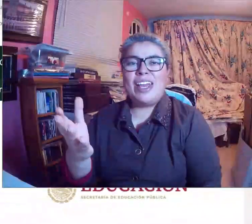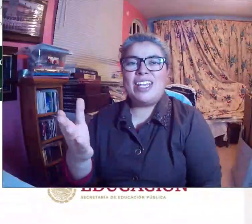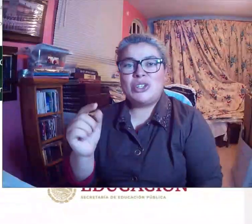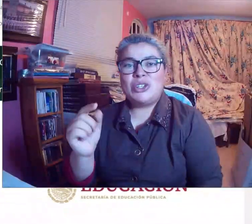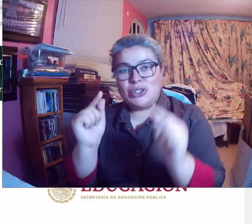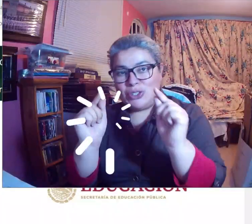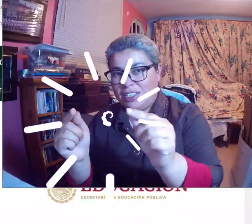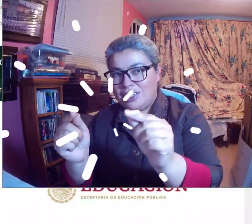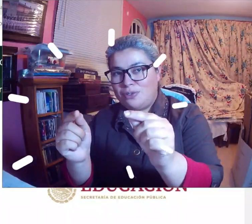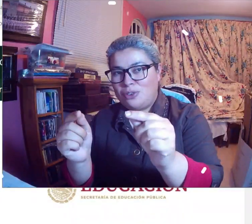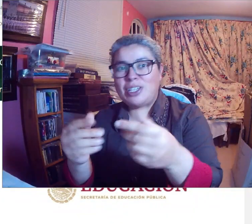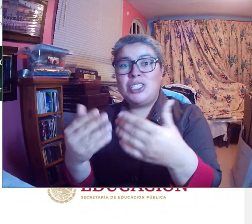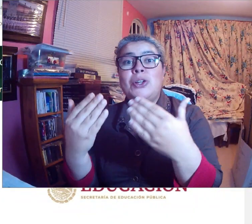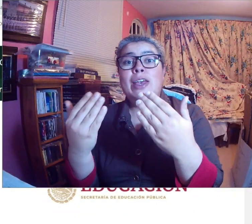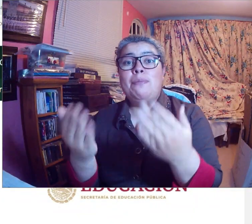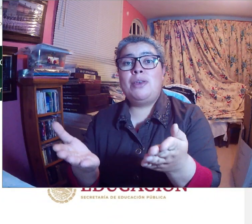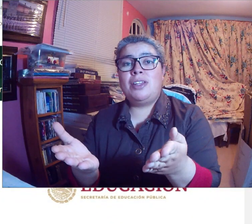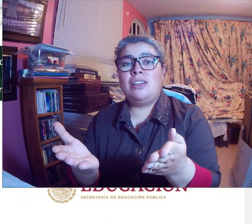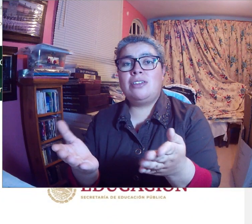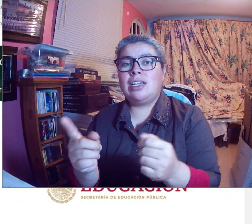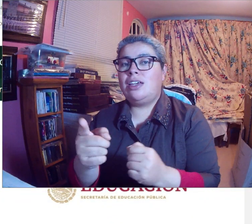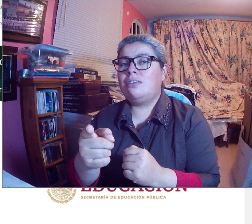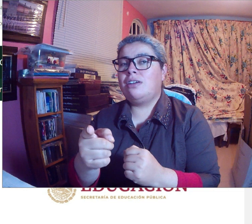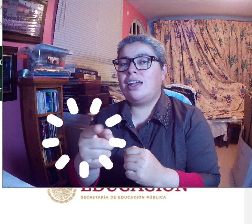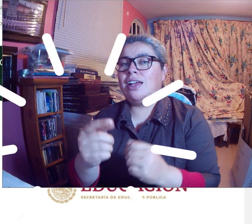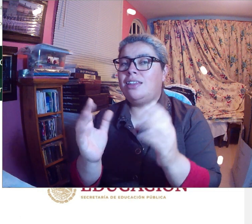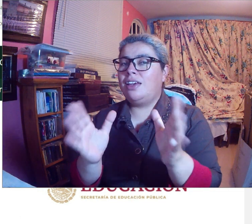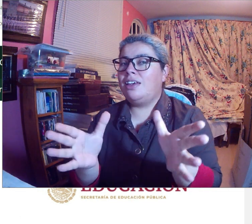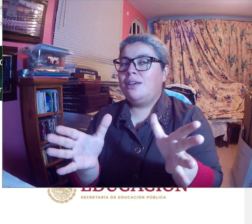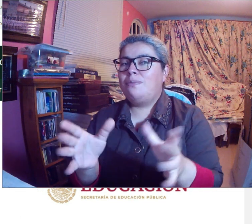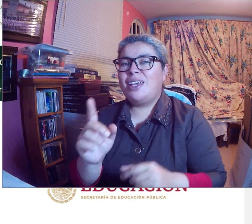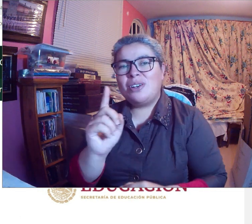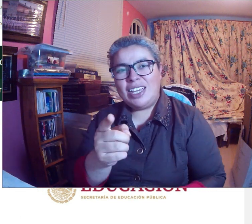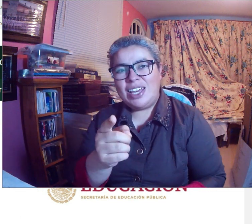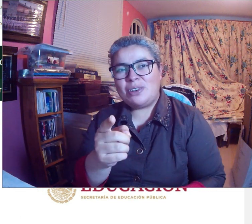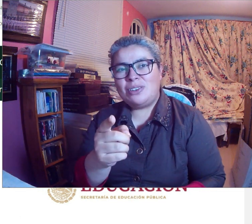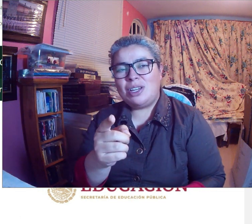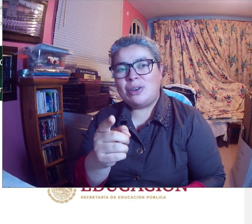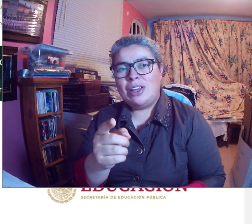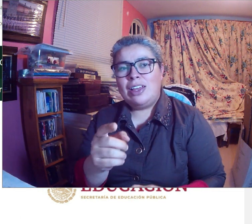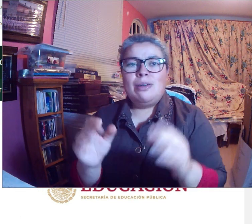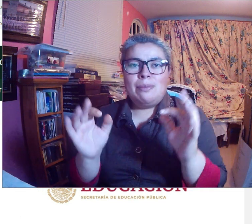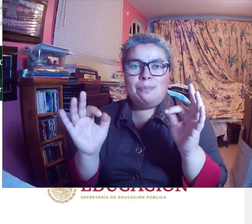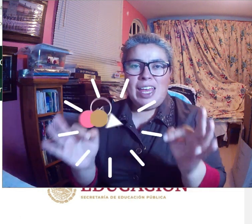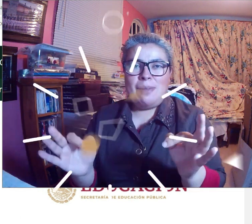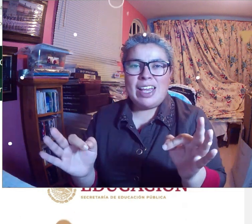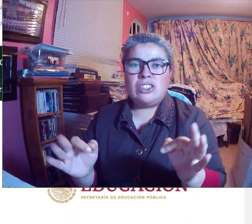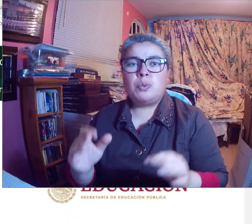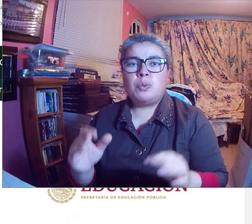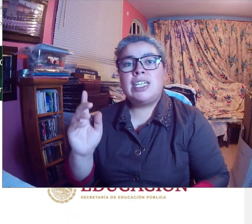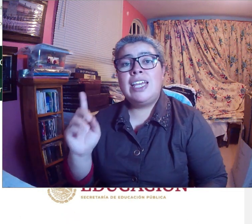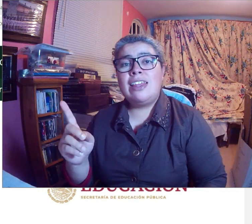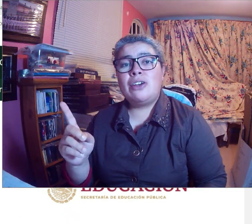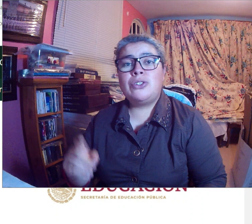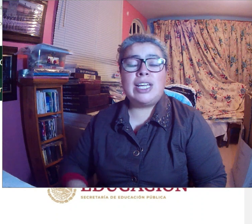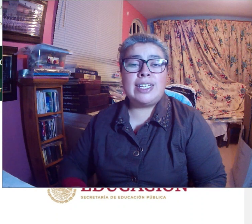Muy bien, maestros, docentes en formación, bienvenidos aquí a tu canal de Pedagogía Contigo. Bien, maestros,